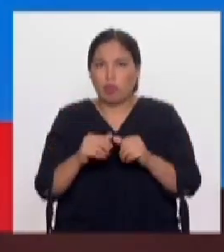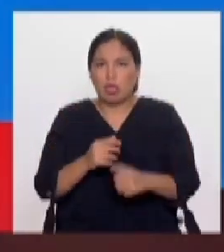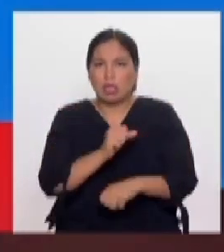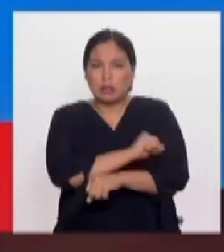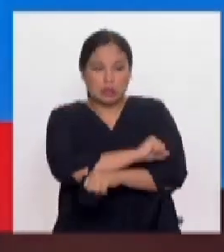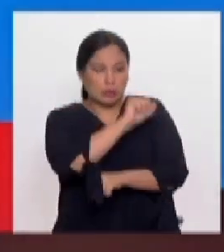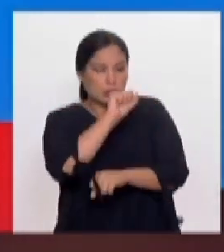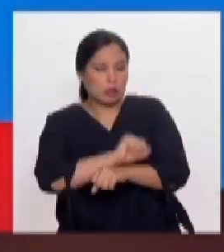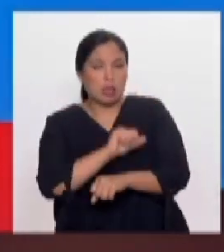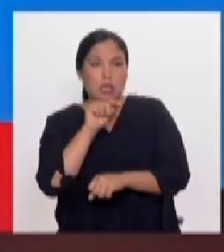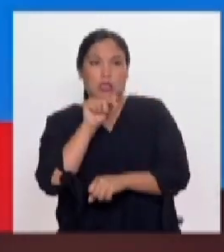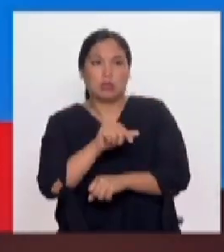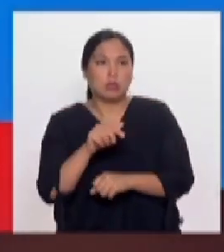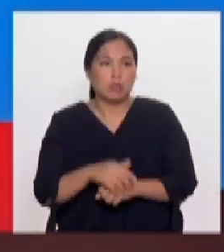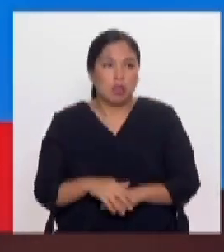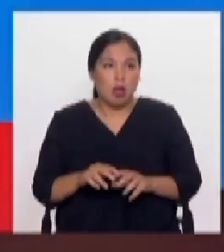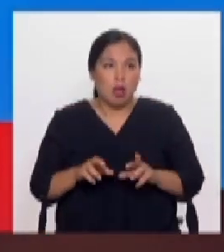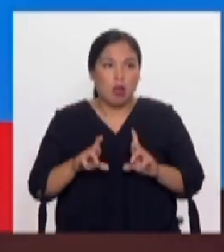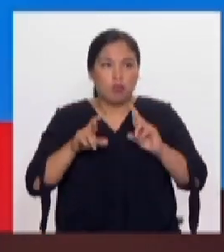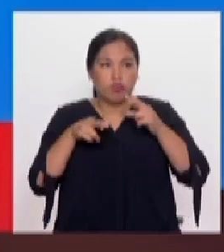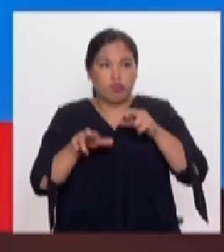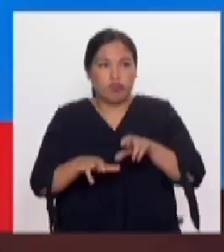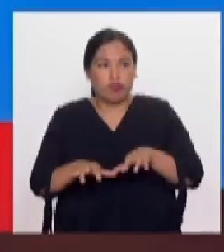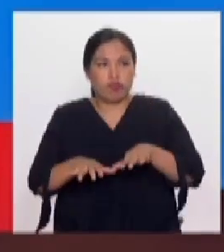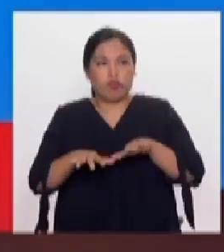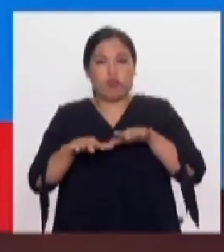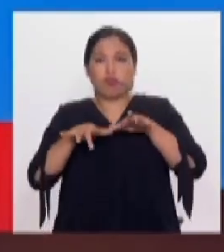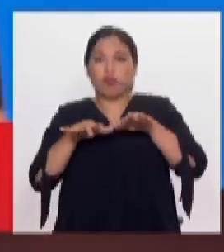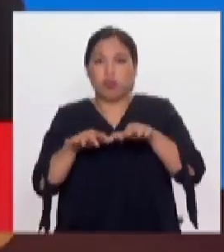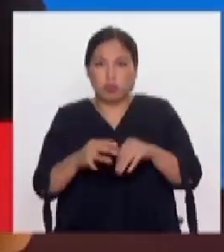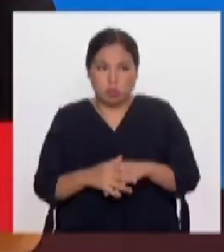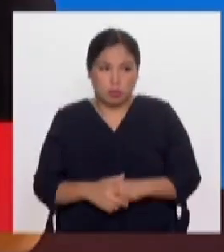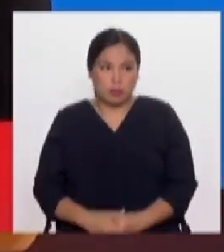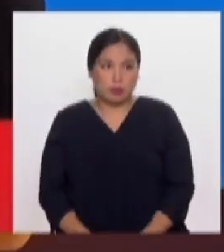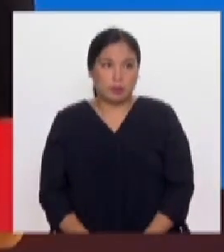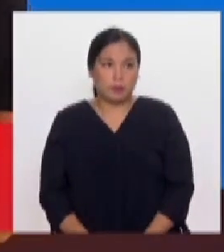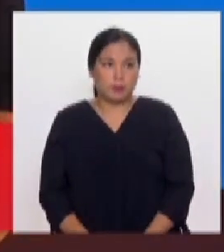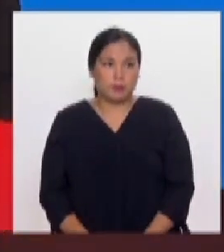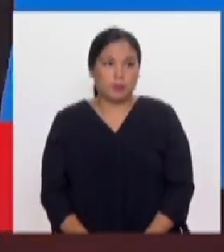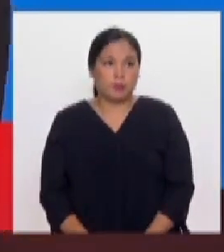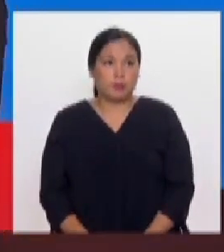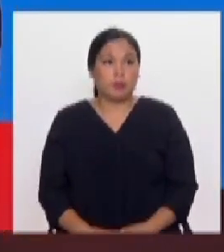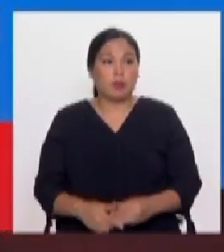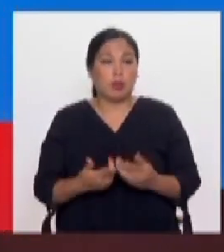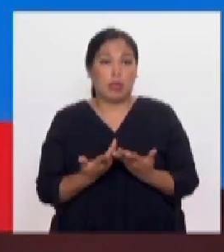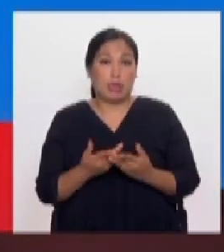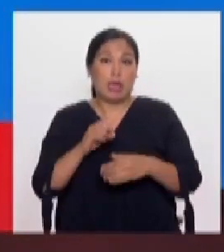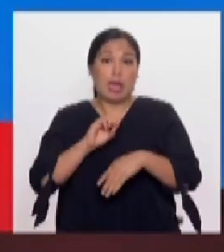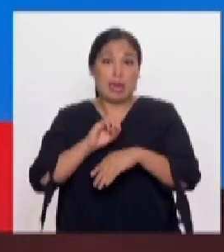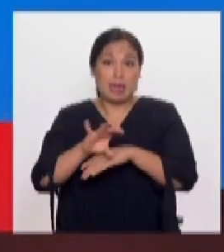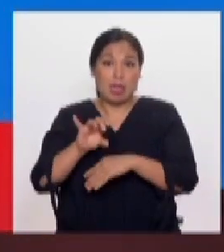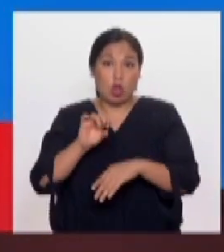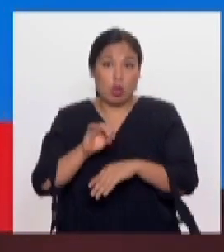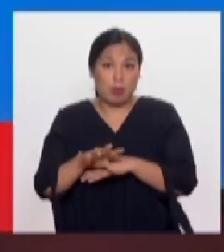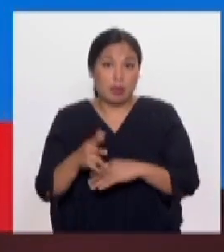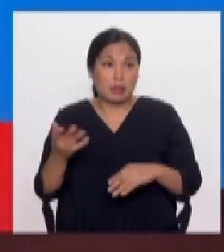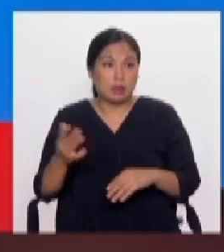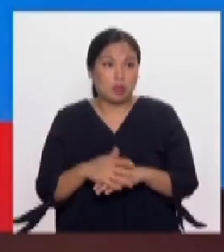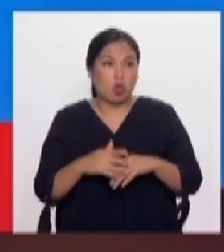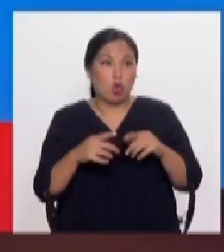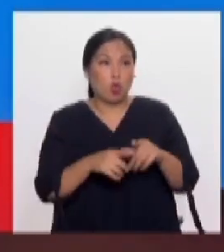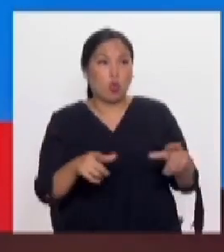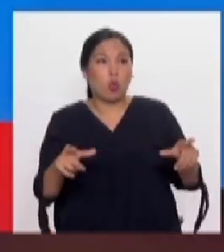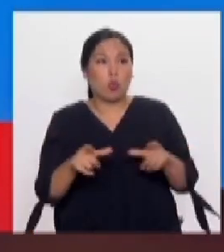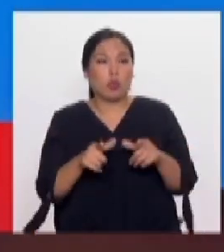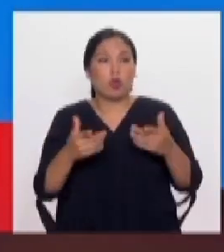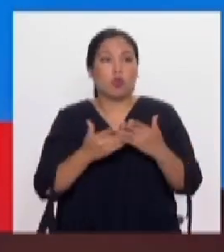cual ha ayudado, ha favorecido a incrementar el caudal pues de los mismos. Por lo que las recomendaciones de Senami están de ubicar las